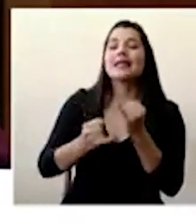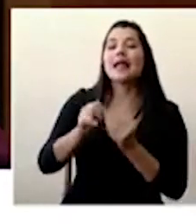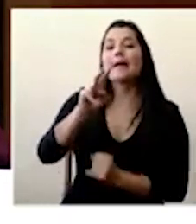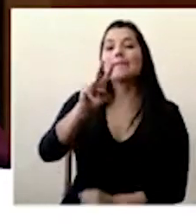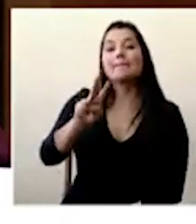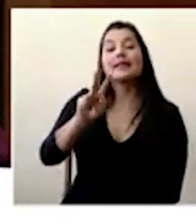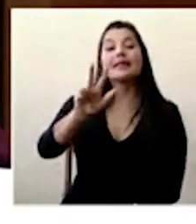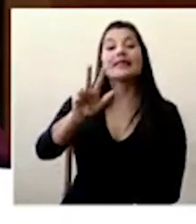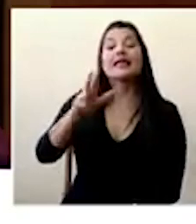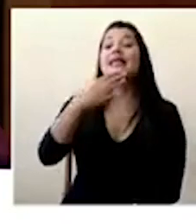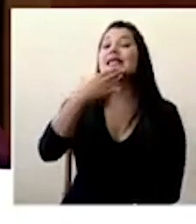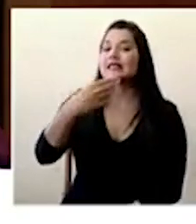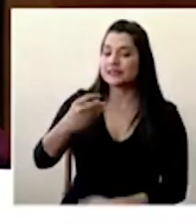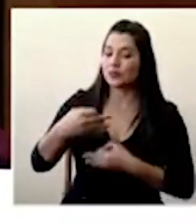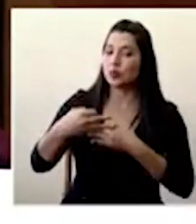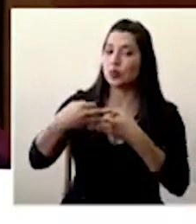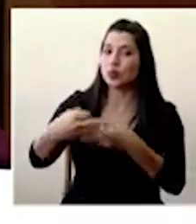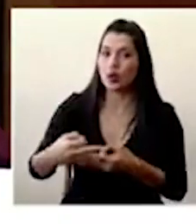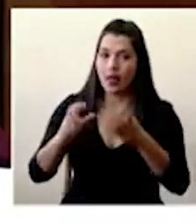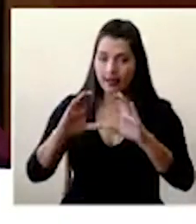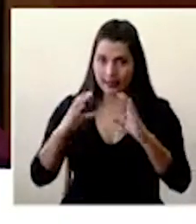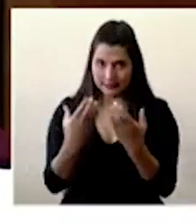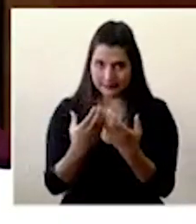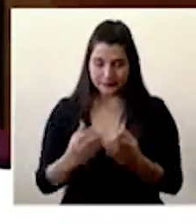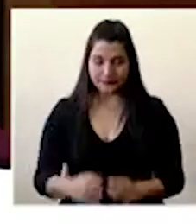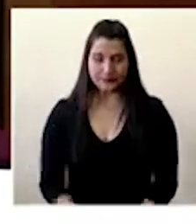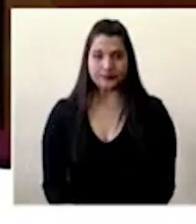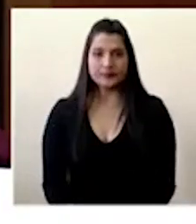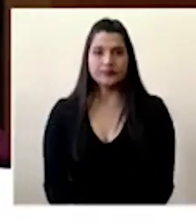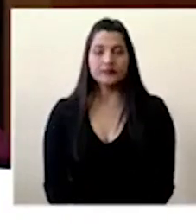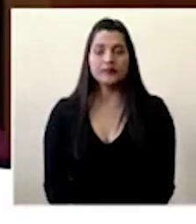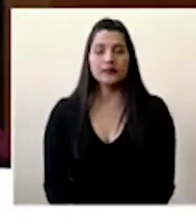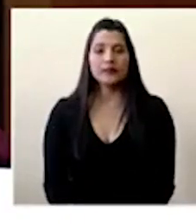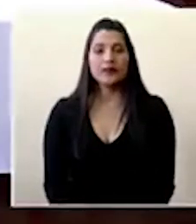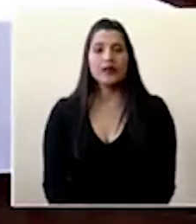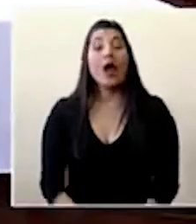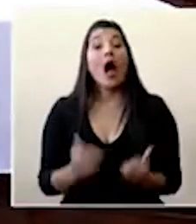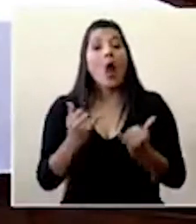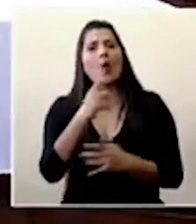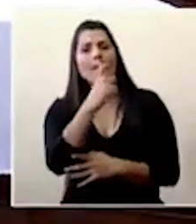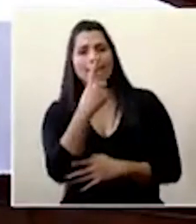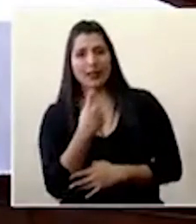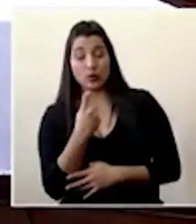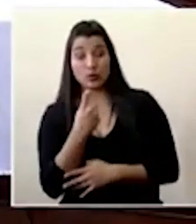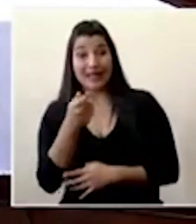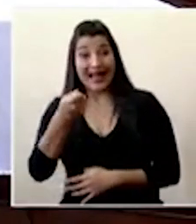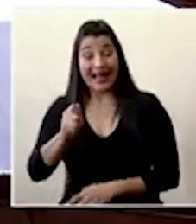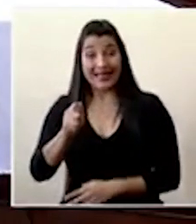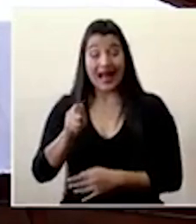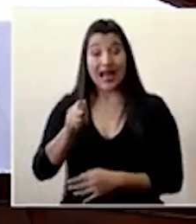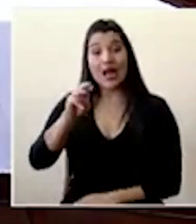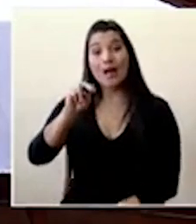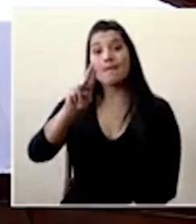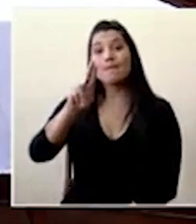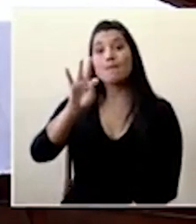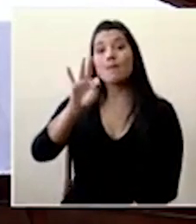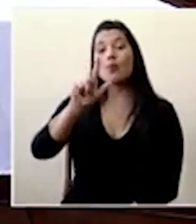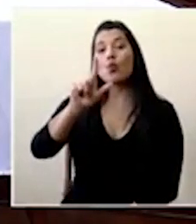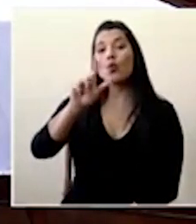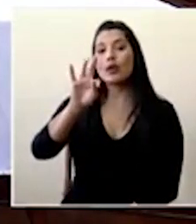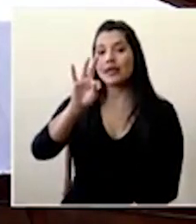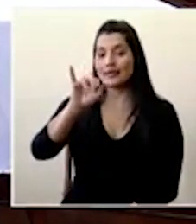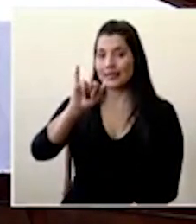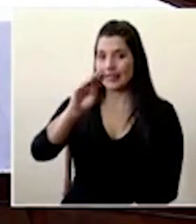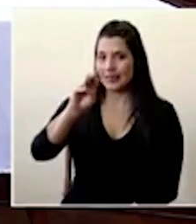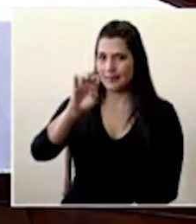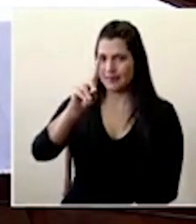23 de diciembre se extendió el curso lectivo. Perfecto. Nos consulta Multimedios. Doctor Román, circulan